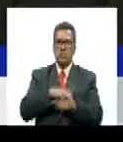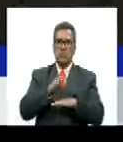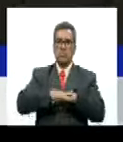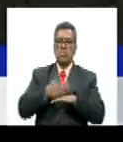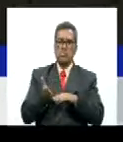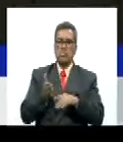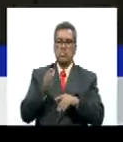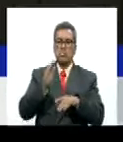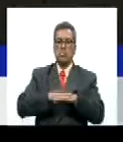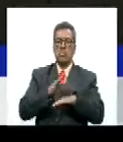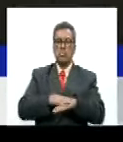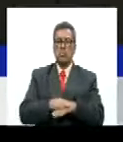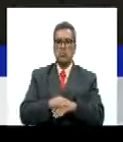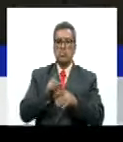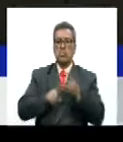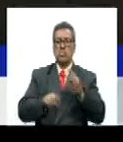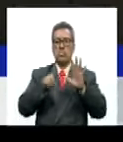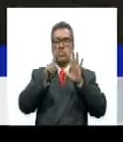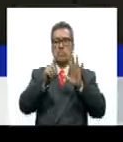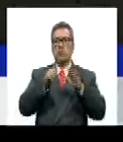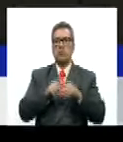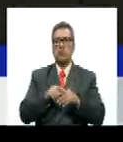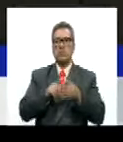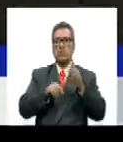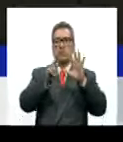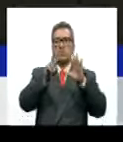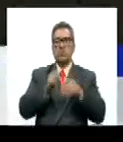porque si ocurre en el año